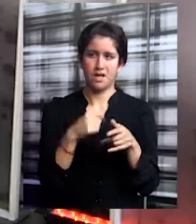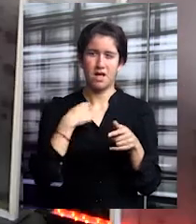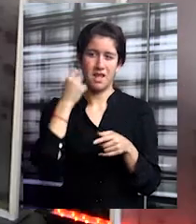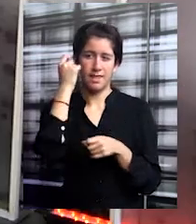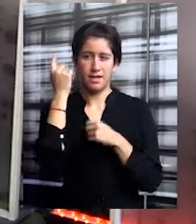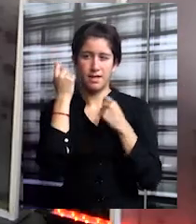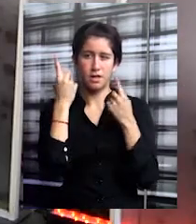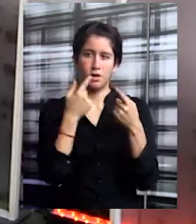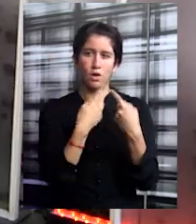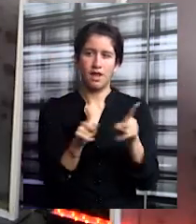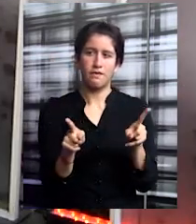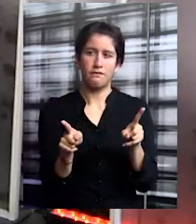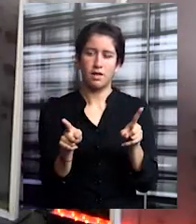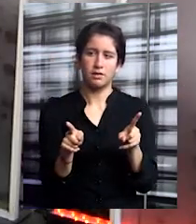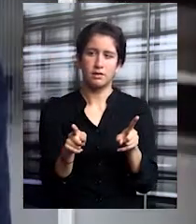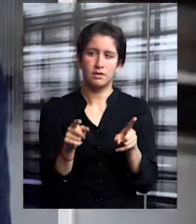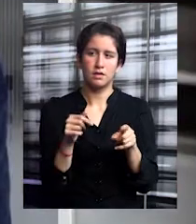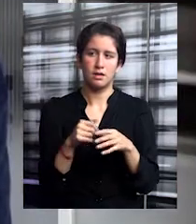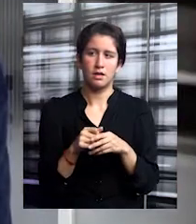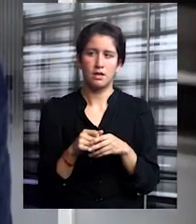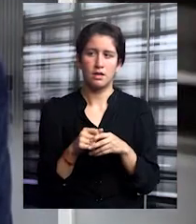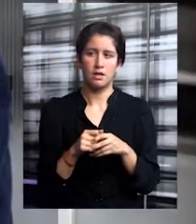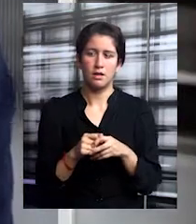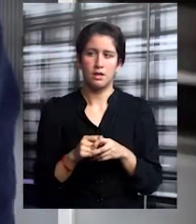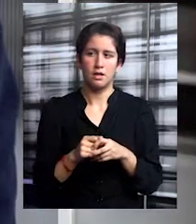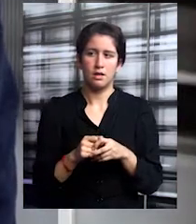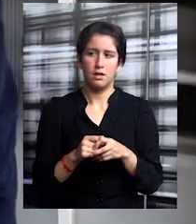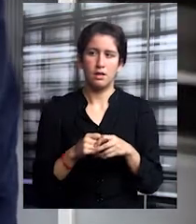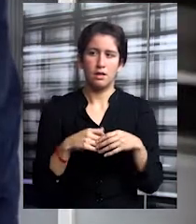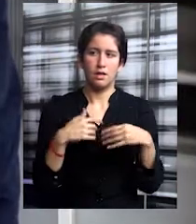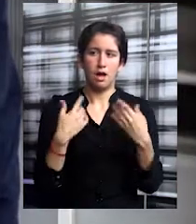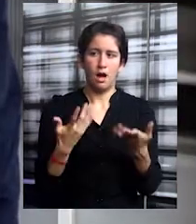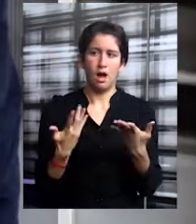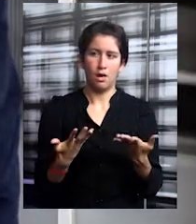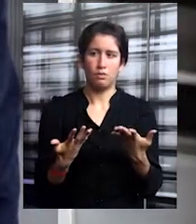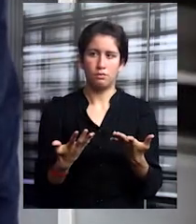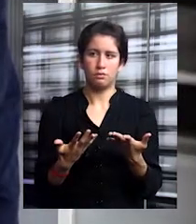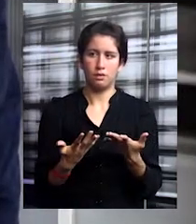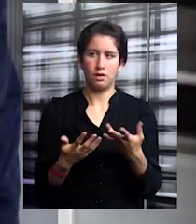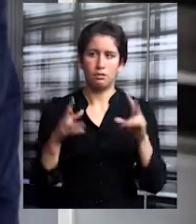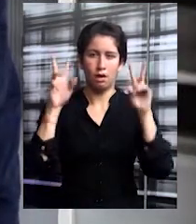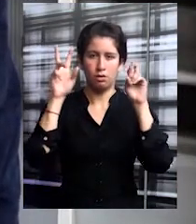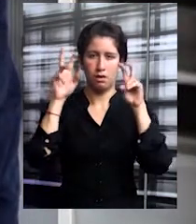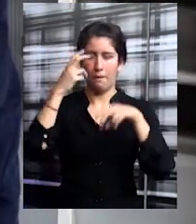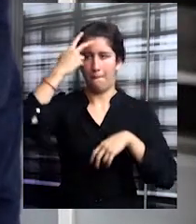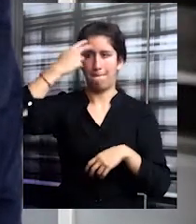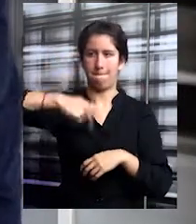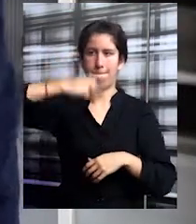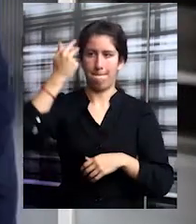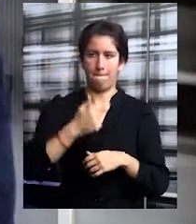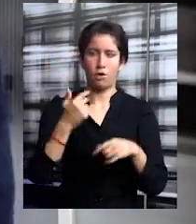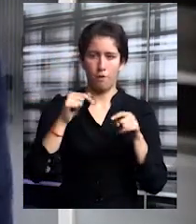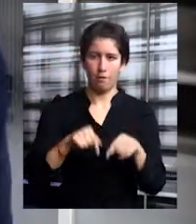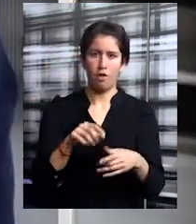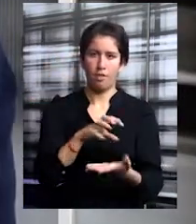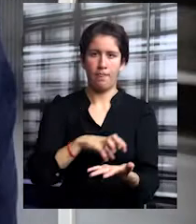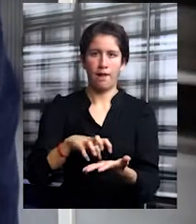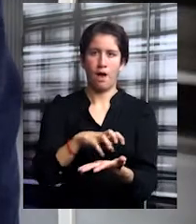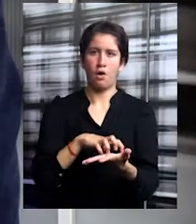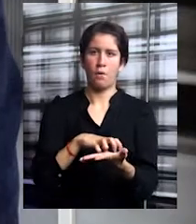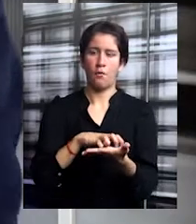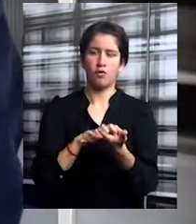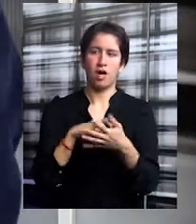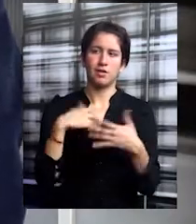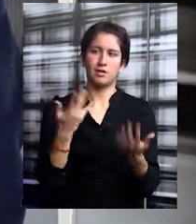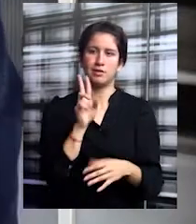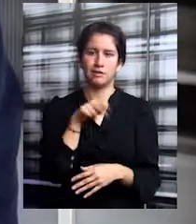la primera instancia que se planteó, ahora incluso esto va a llevar temas propios de la comuna, lo que sin duda va a permitir también tener una